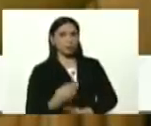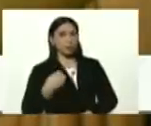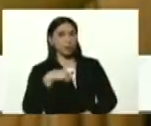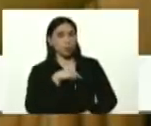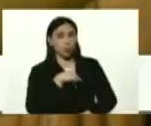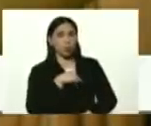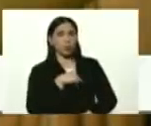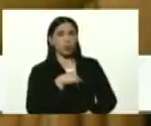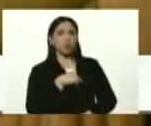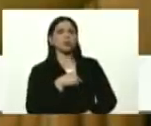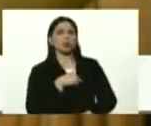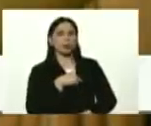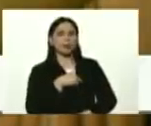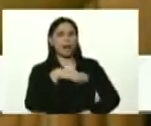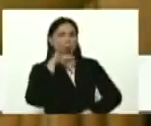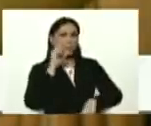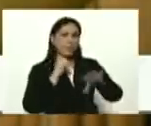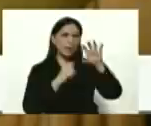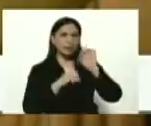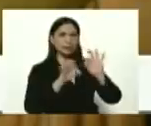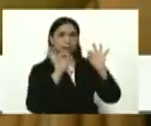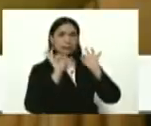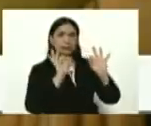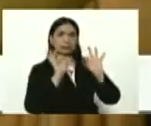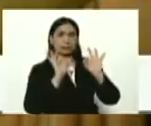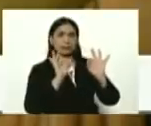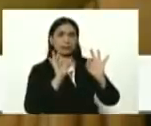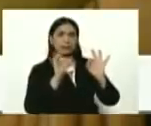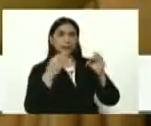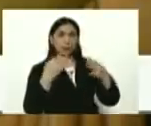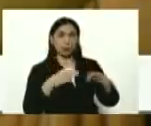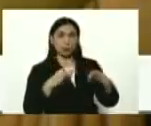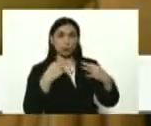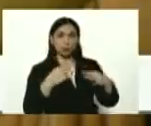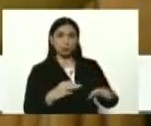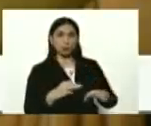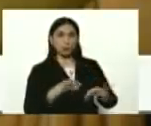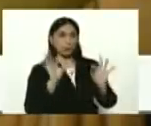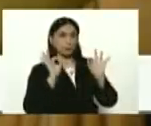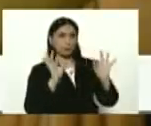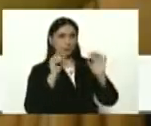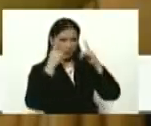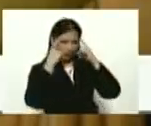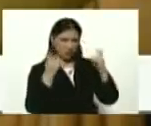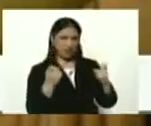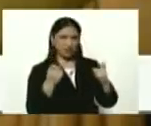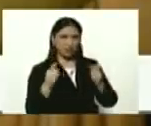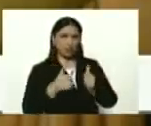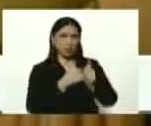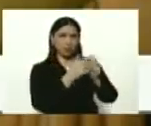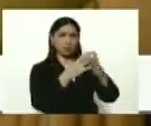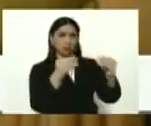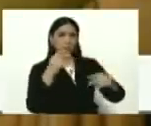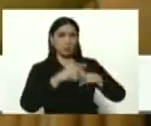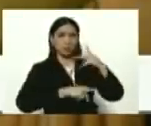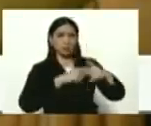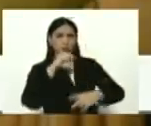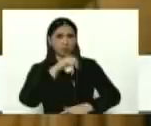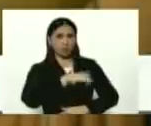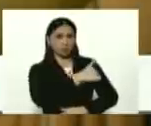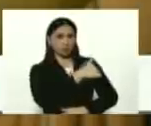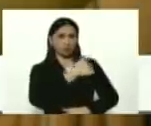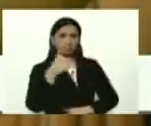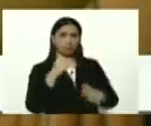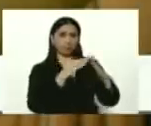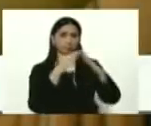nos hemos nutrido de especialistas, de naturópatas que han acompañado todo este proceso a cada hogar.